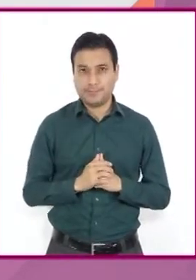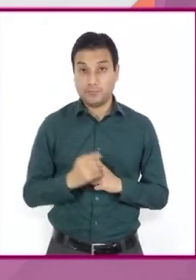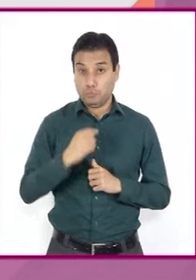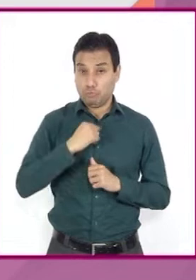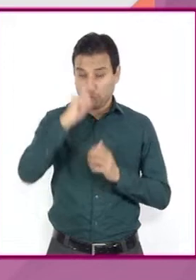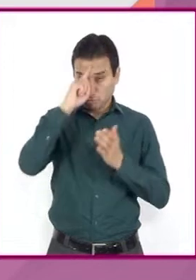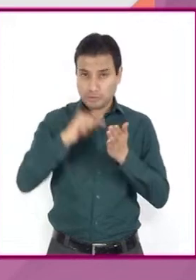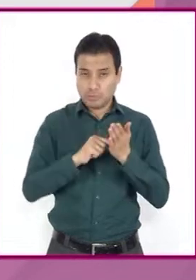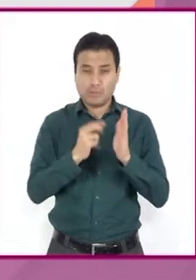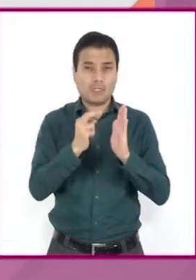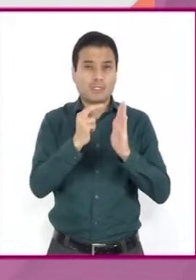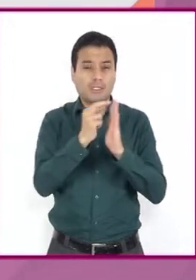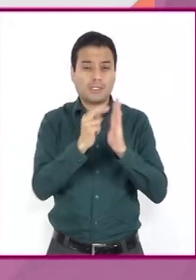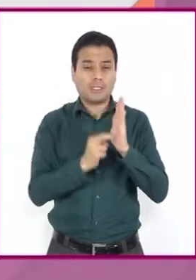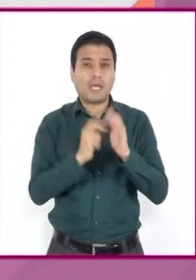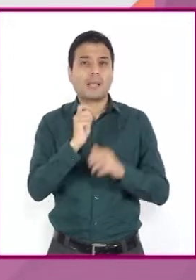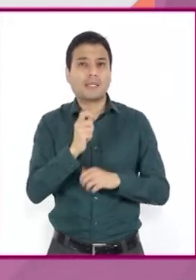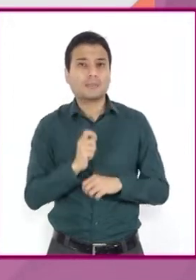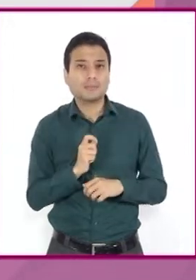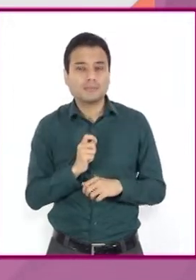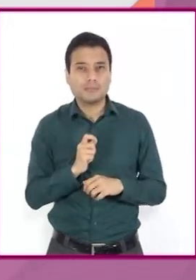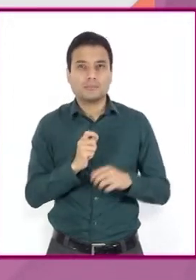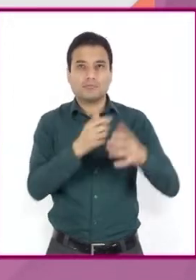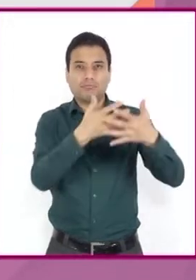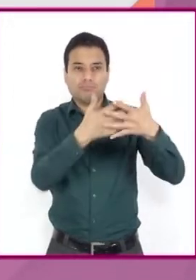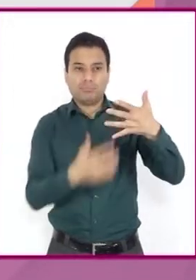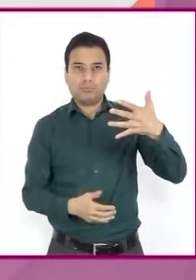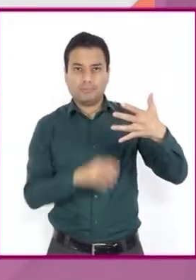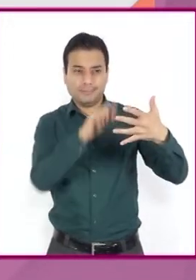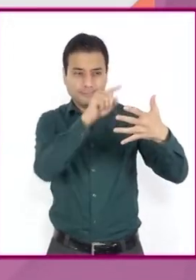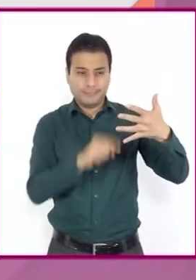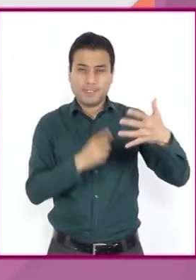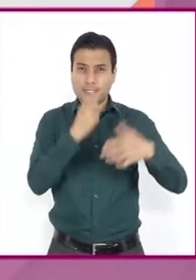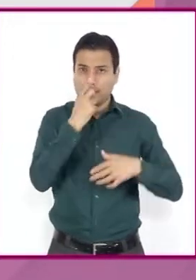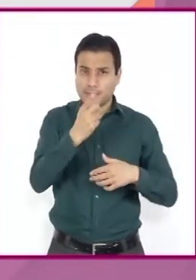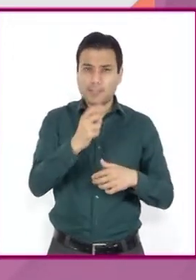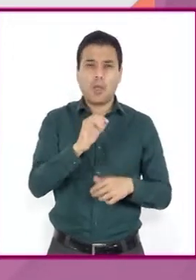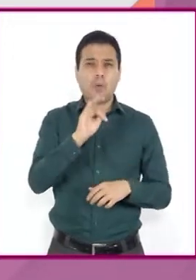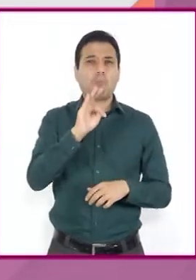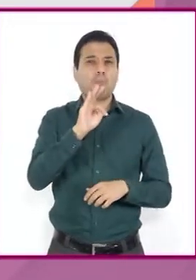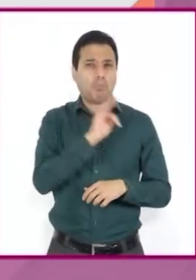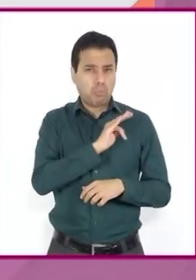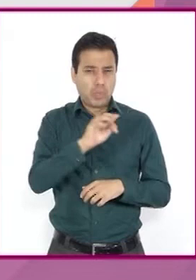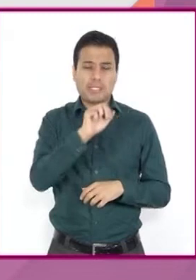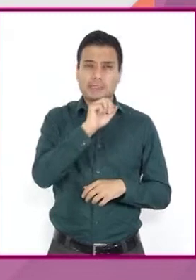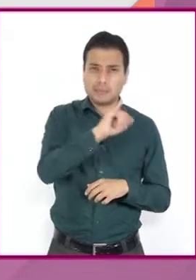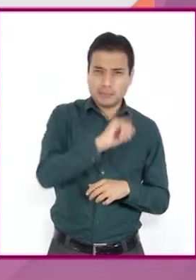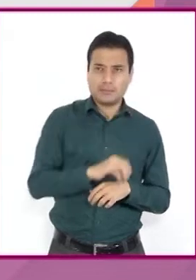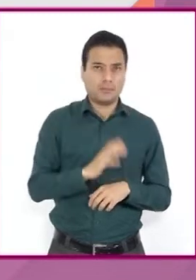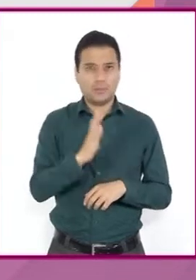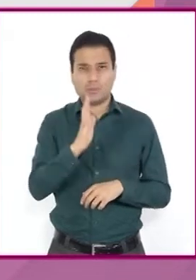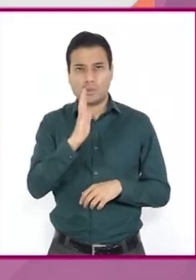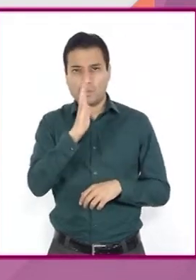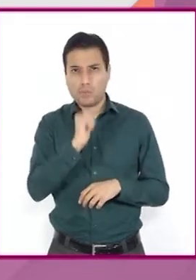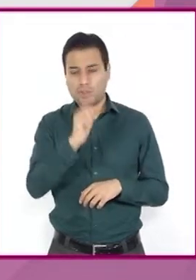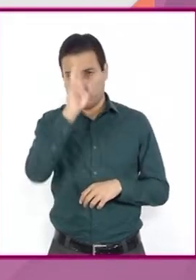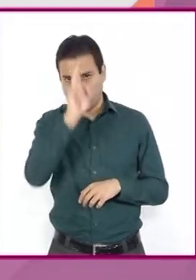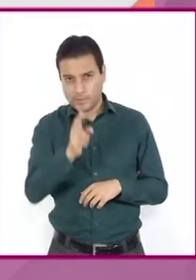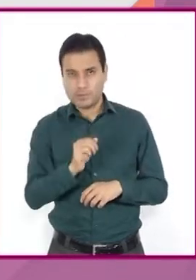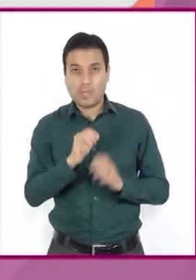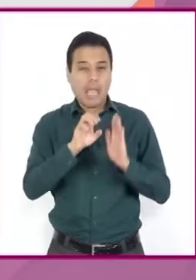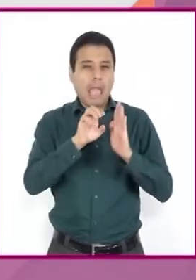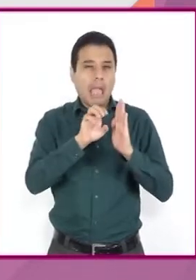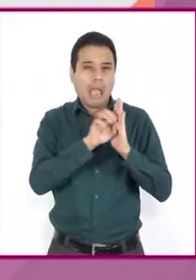creo que un reglamento es un texto donde se indica qué sí podemos hacer, qué no y qué pasa si lo desobedecemos.